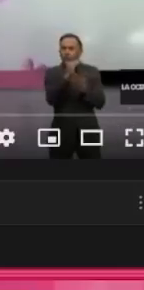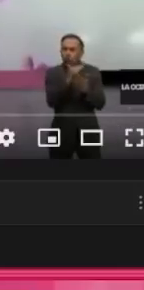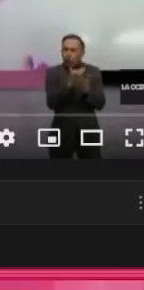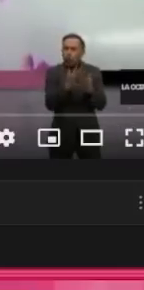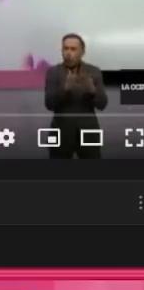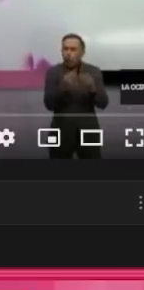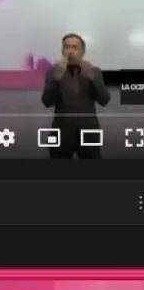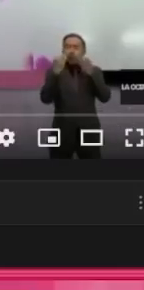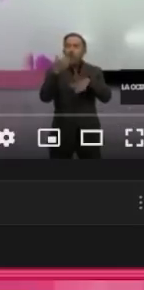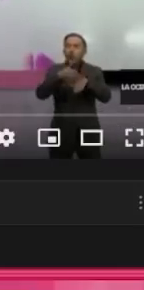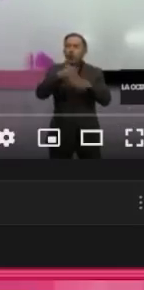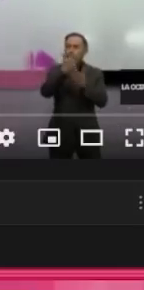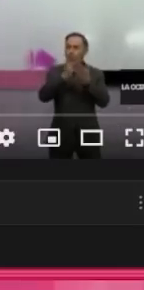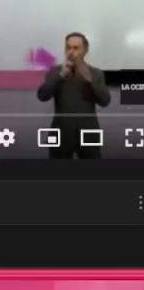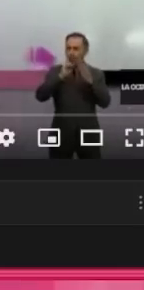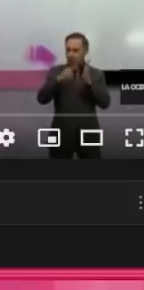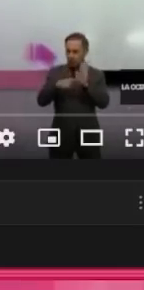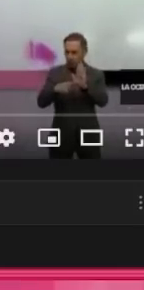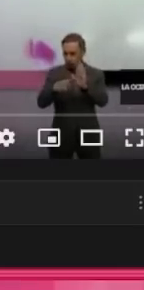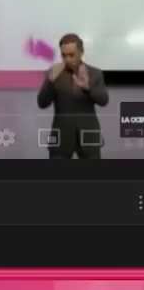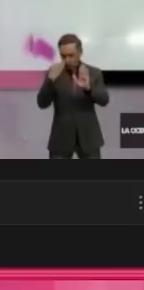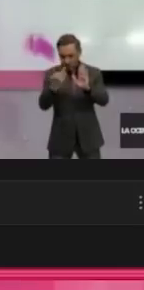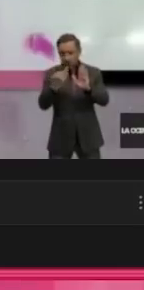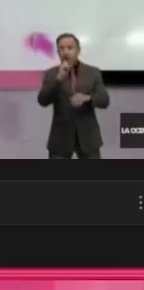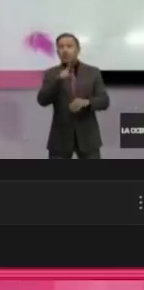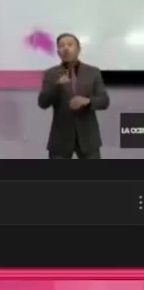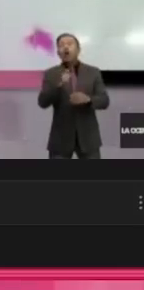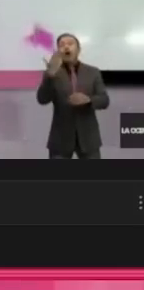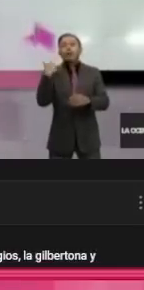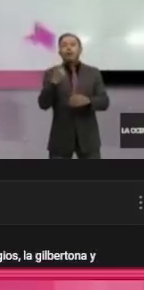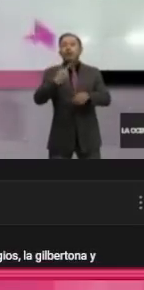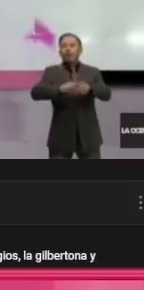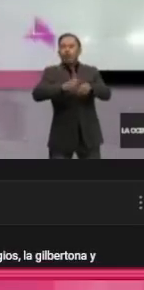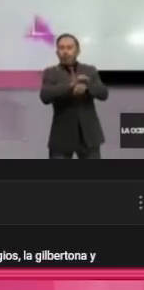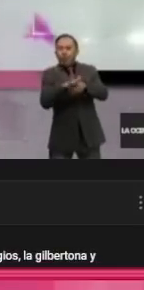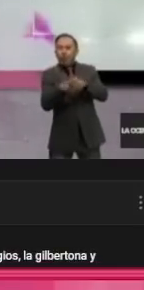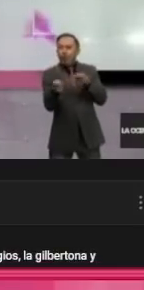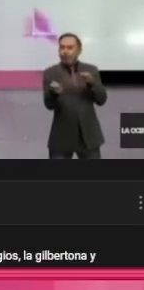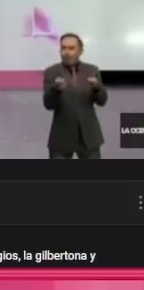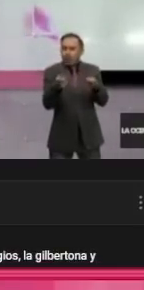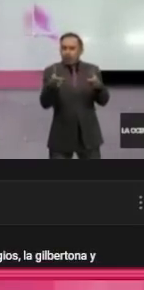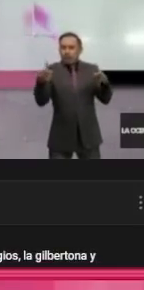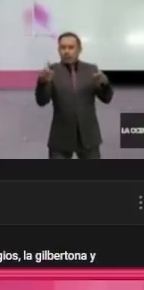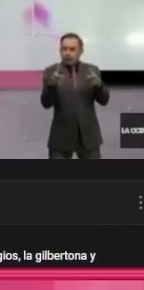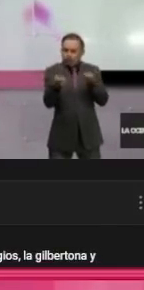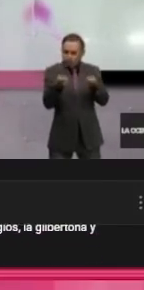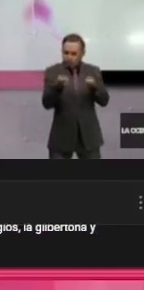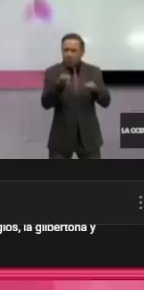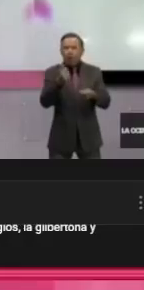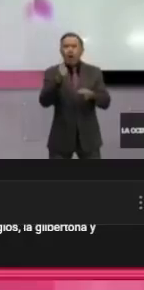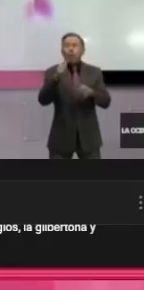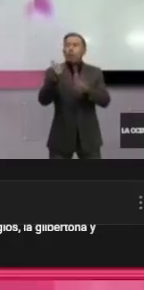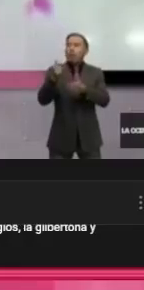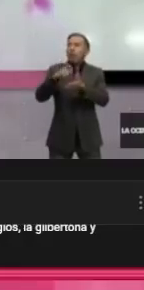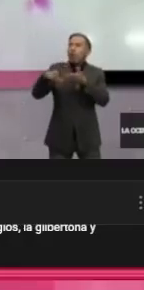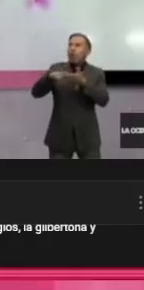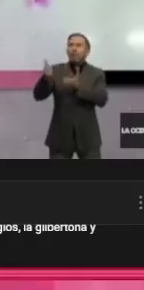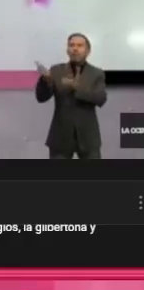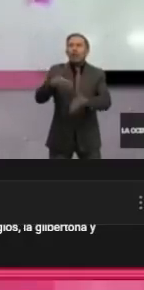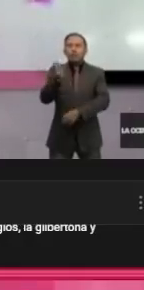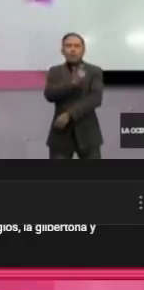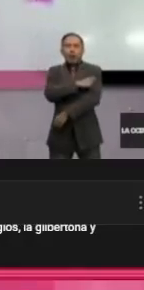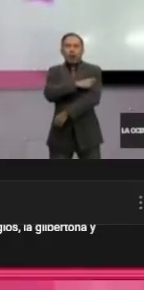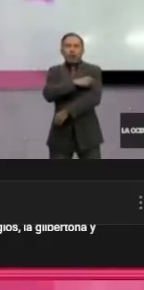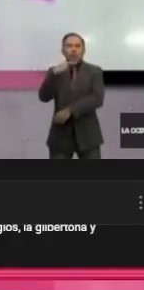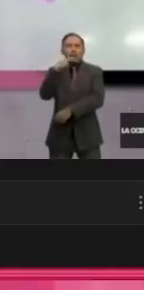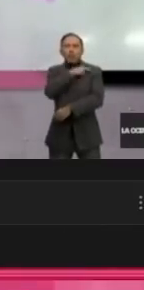podemos señalar y celebrar cómo se llevó a cabo la gestión de la pandemia, cómo se logró rápidamente contar con las vacunas de una pandemia que